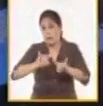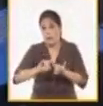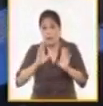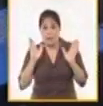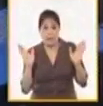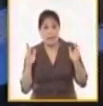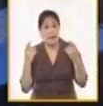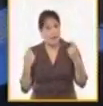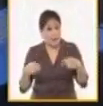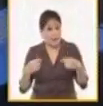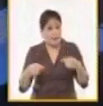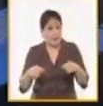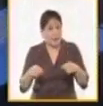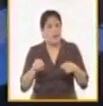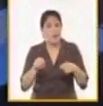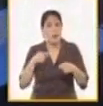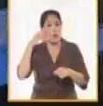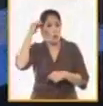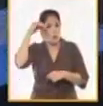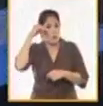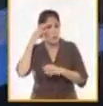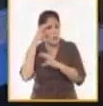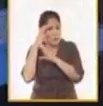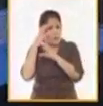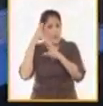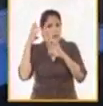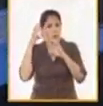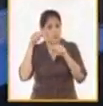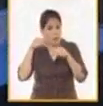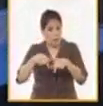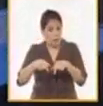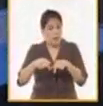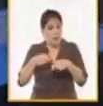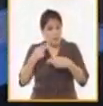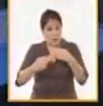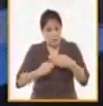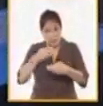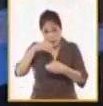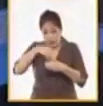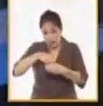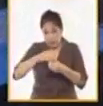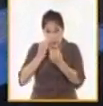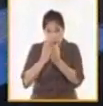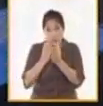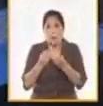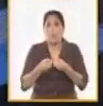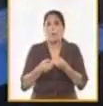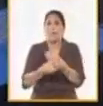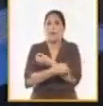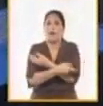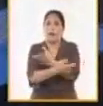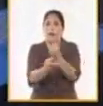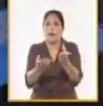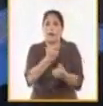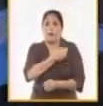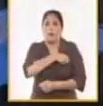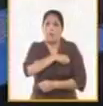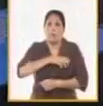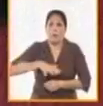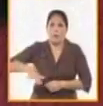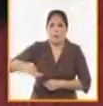Habana y el conocimiento científico que en ella se produce al servicio de la sociedad cubana y de su